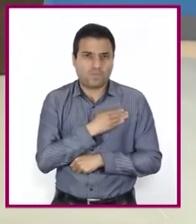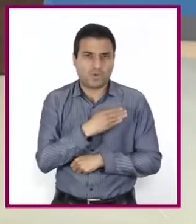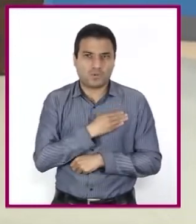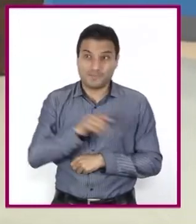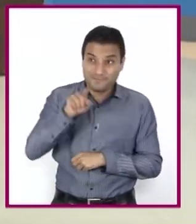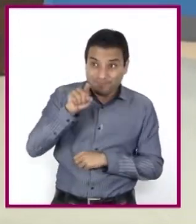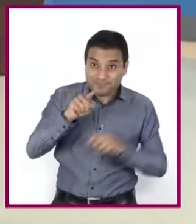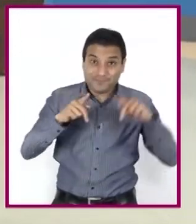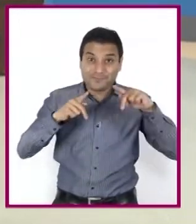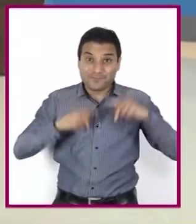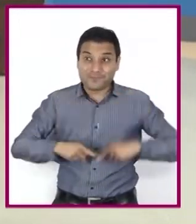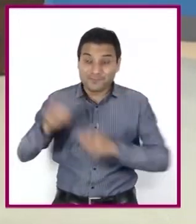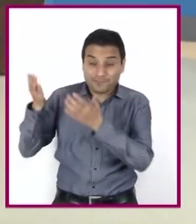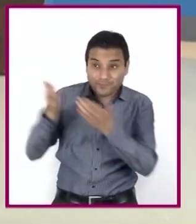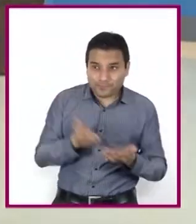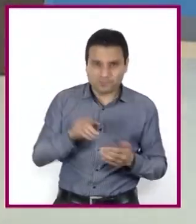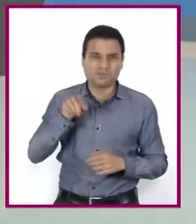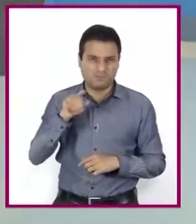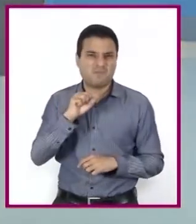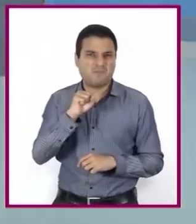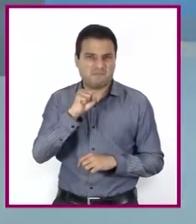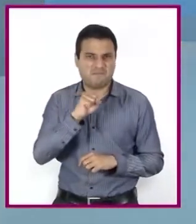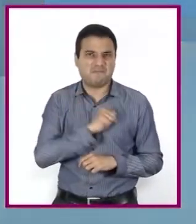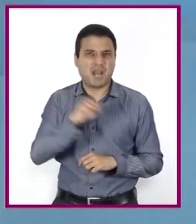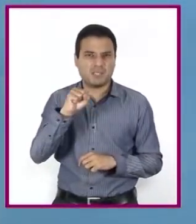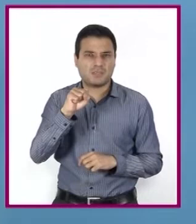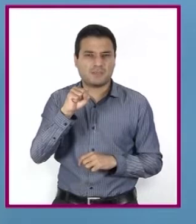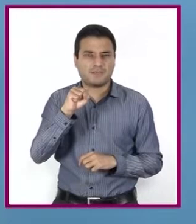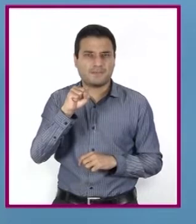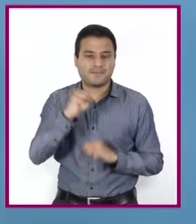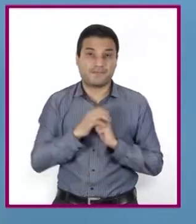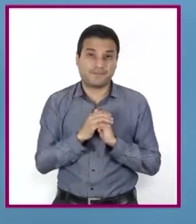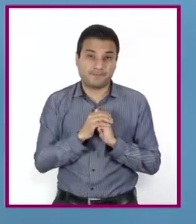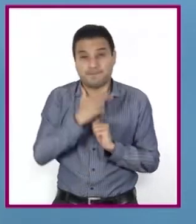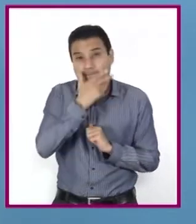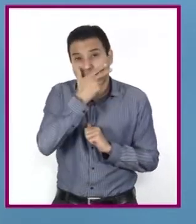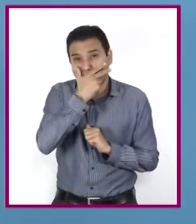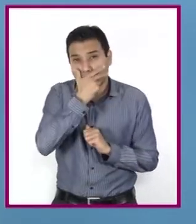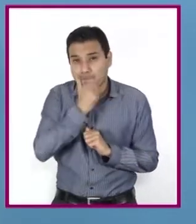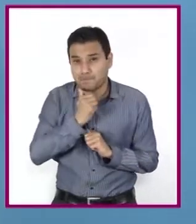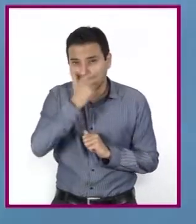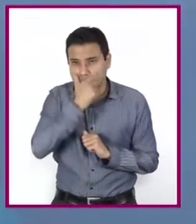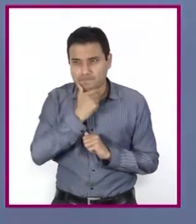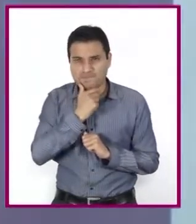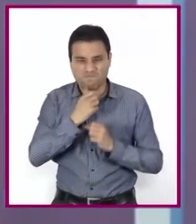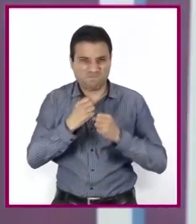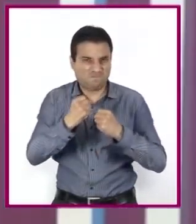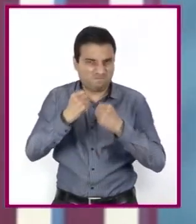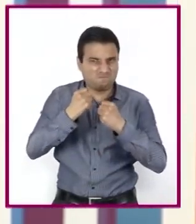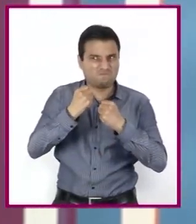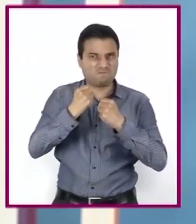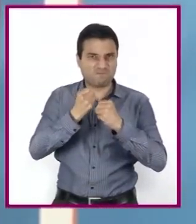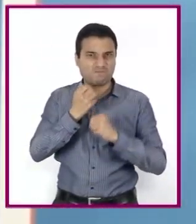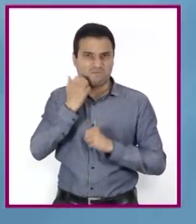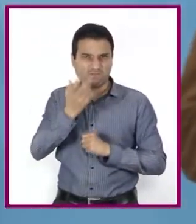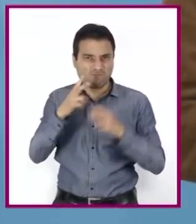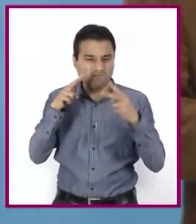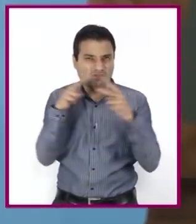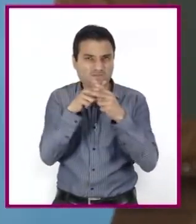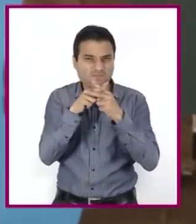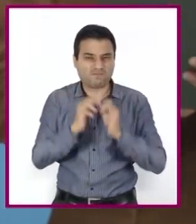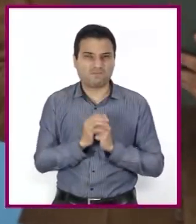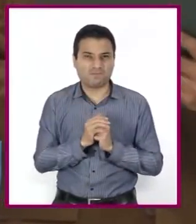los malos, tal como debe hacer un hombre cuando se dispone a luchar. Y